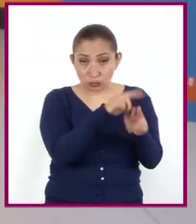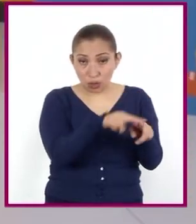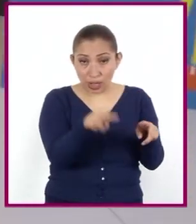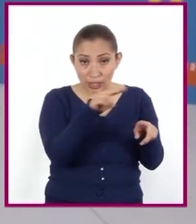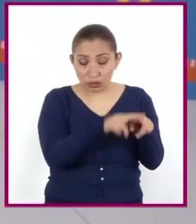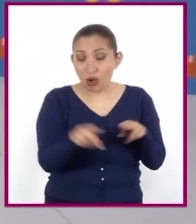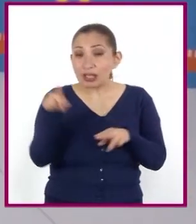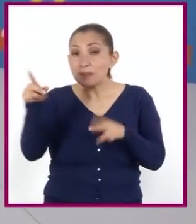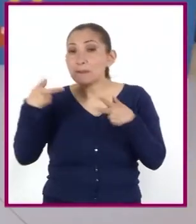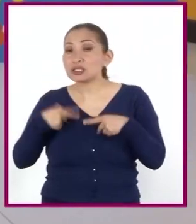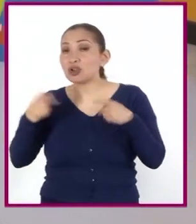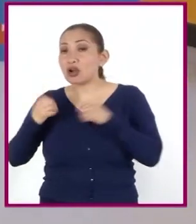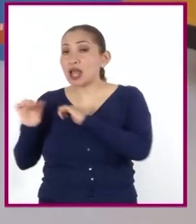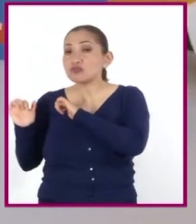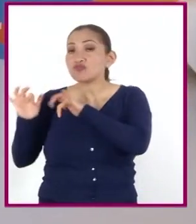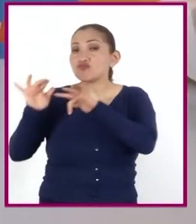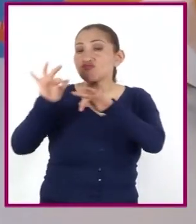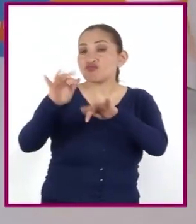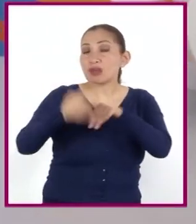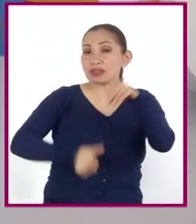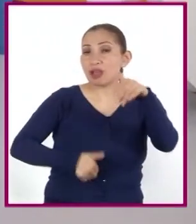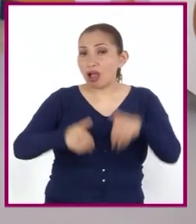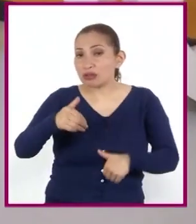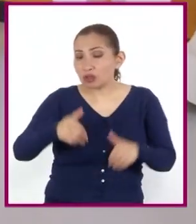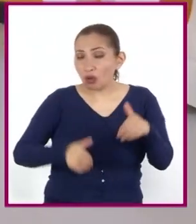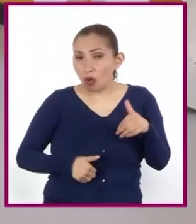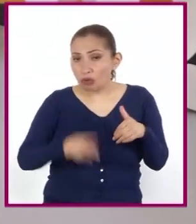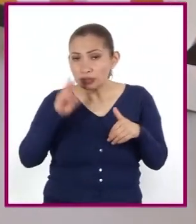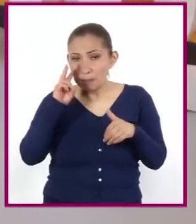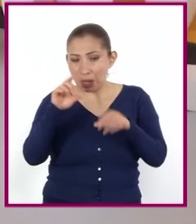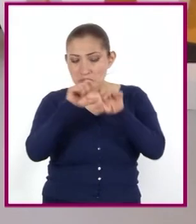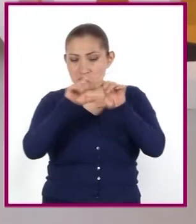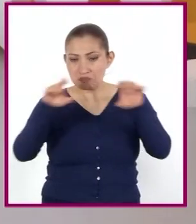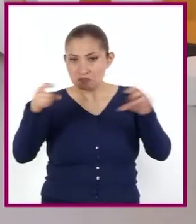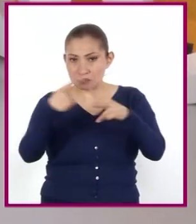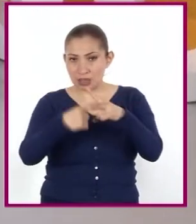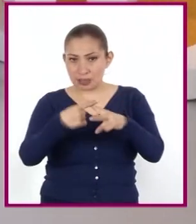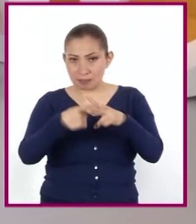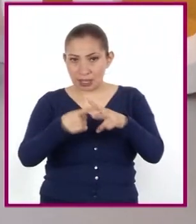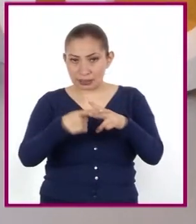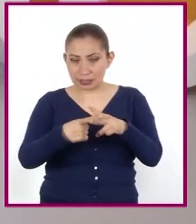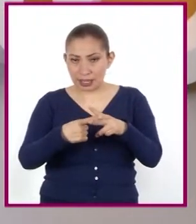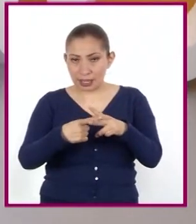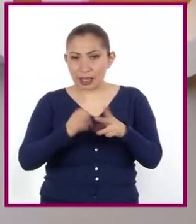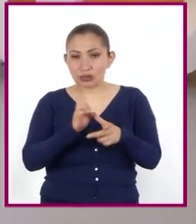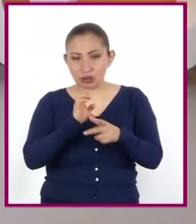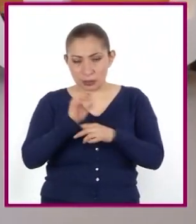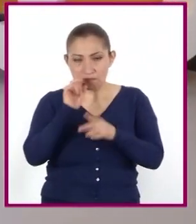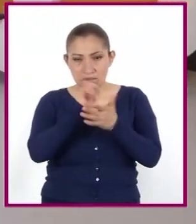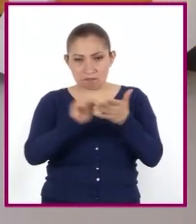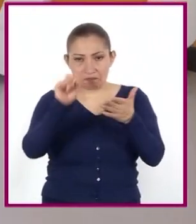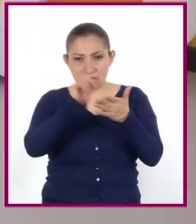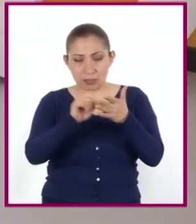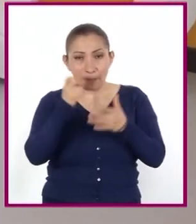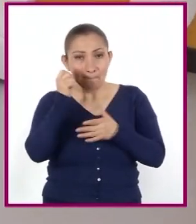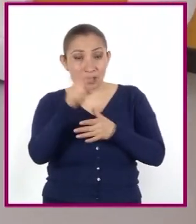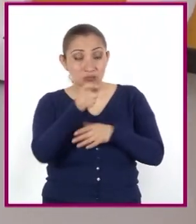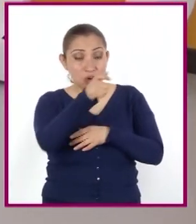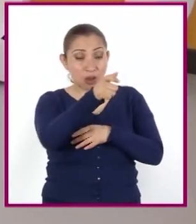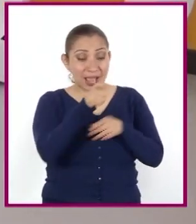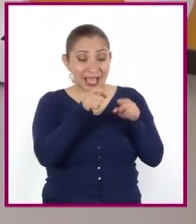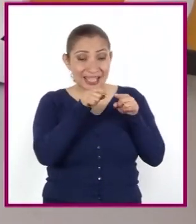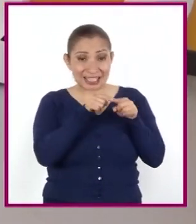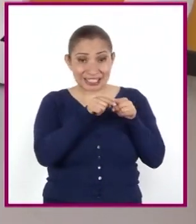el número de asistentes posibles, se puede obtener una expresión matemática. Así que plantearemos en función de X,